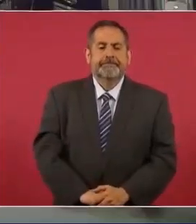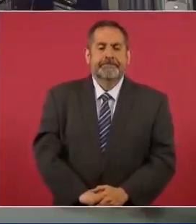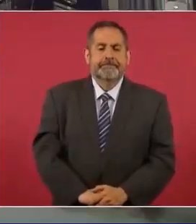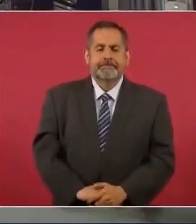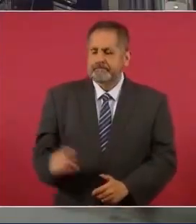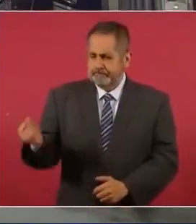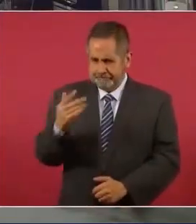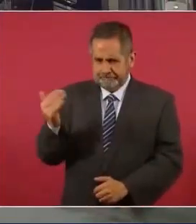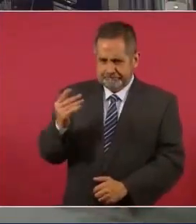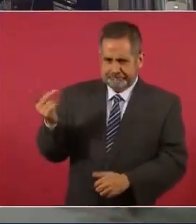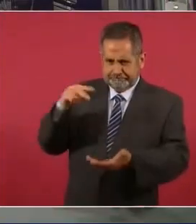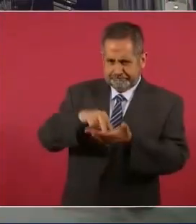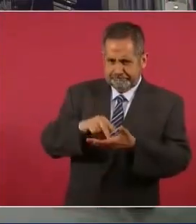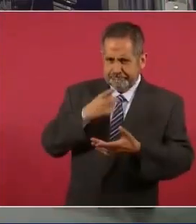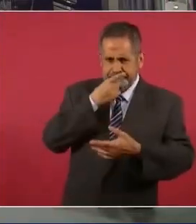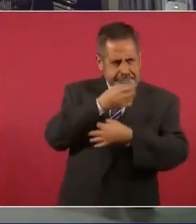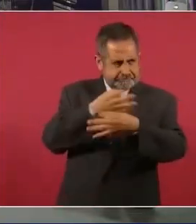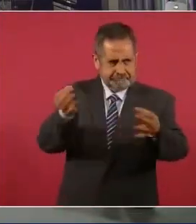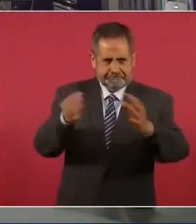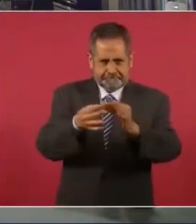ver, dilo aquí.